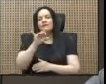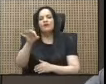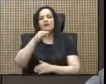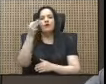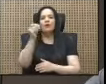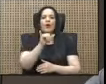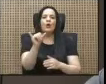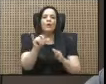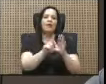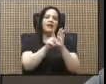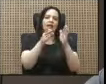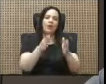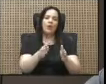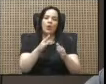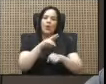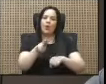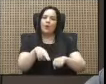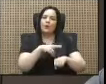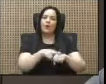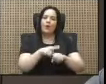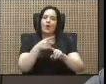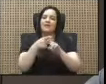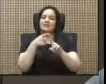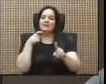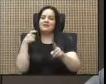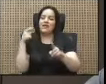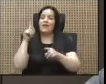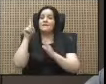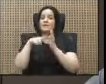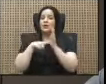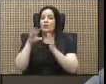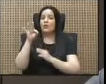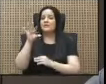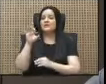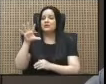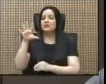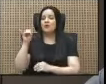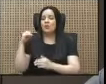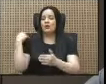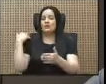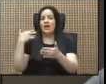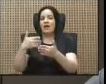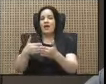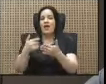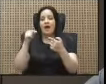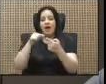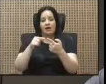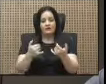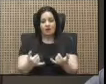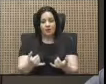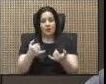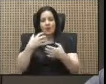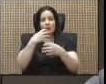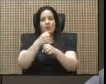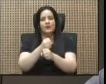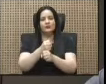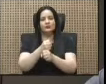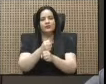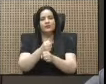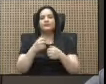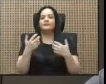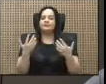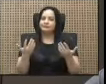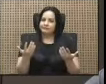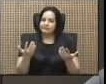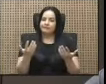legislador común, desde 1950 a la fecha lo ha hecho. Flaco favor le